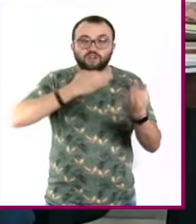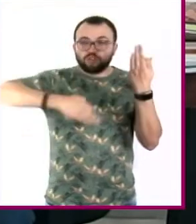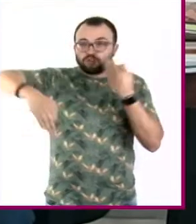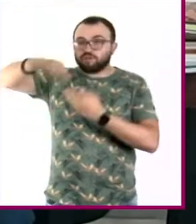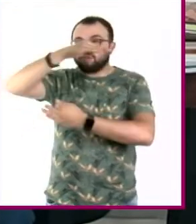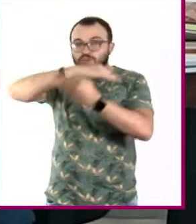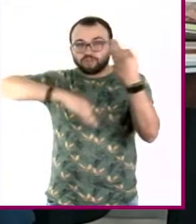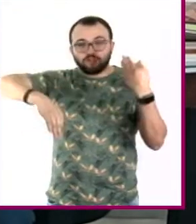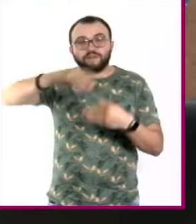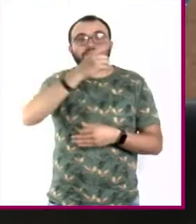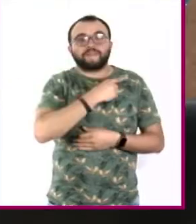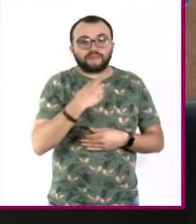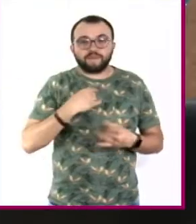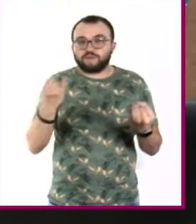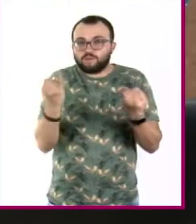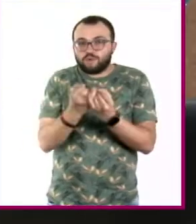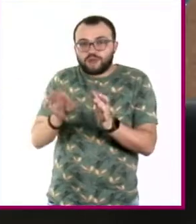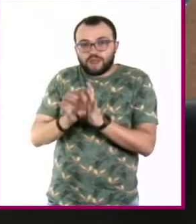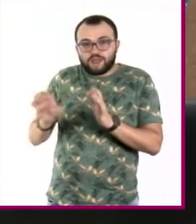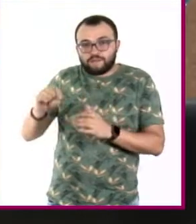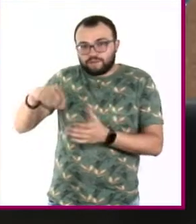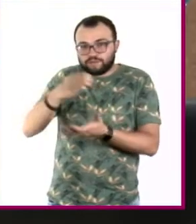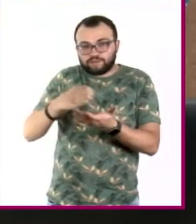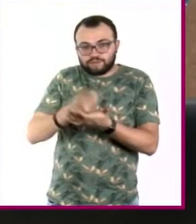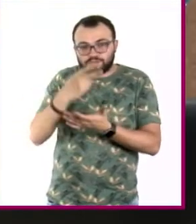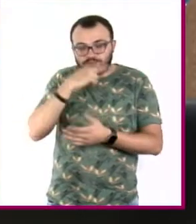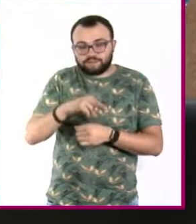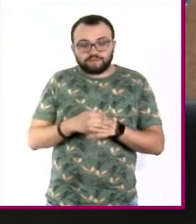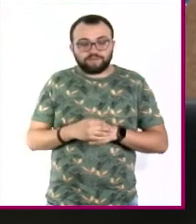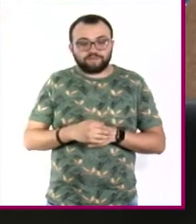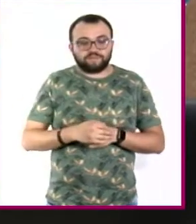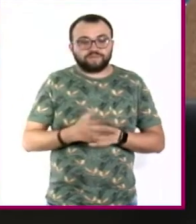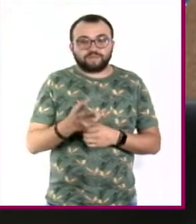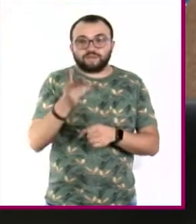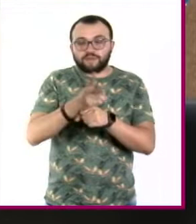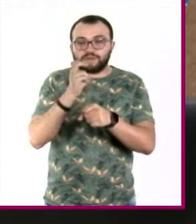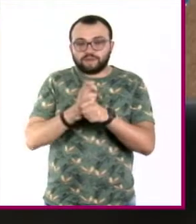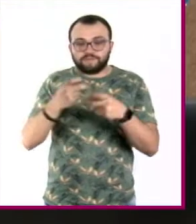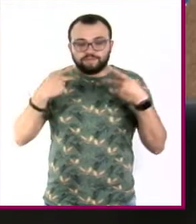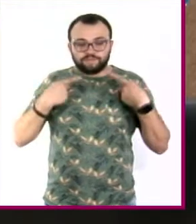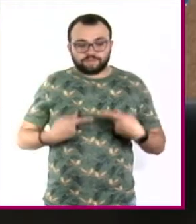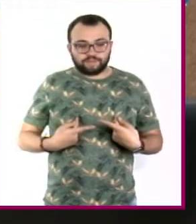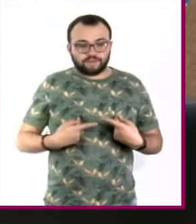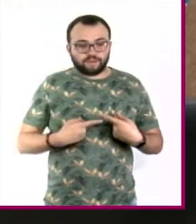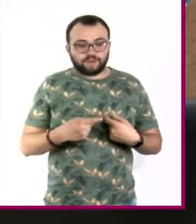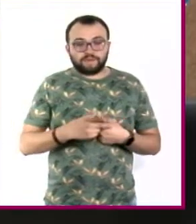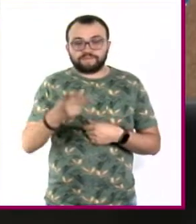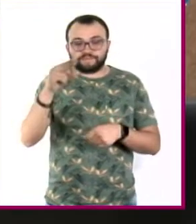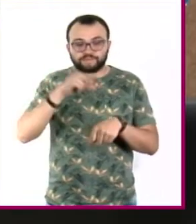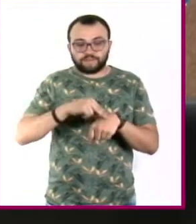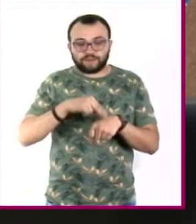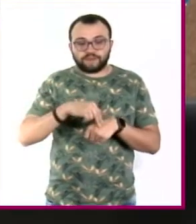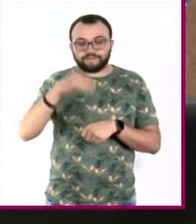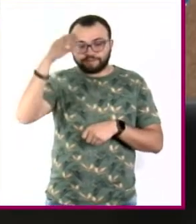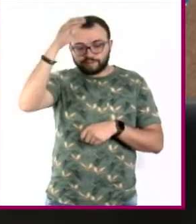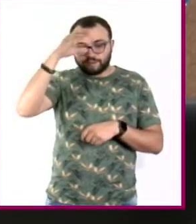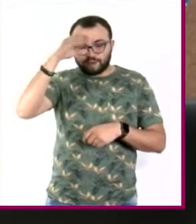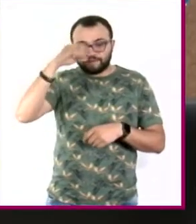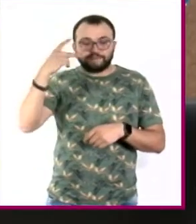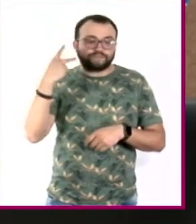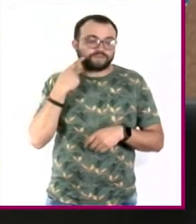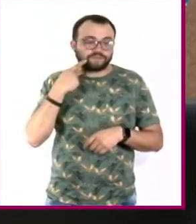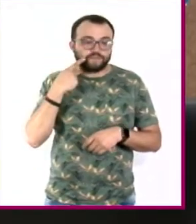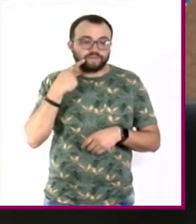ejemplo. Para hablarnos más del tema, hemos invitado a Marion Whitney Lowe, doctora en Ciencias Políticas y